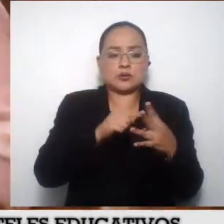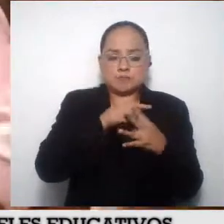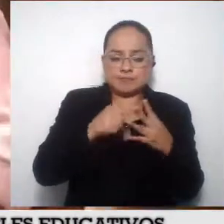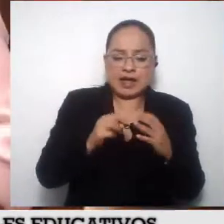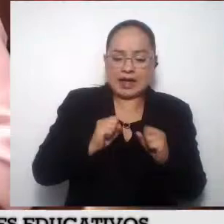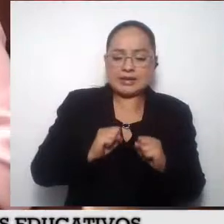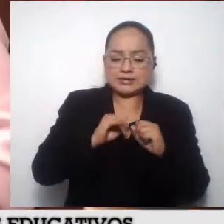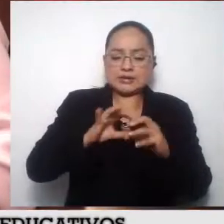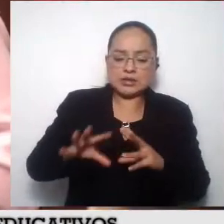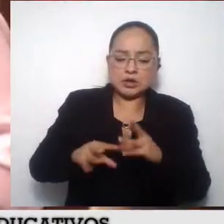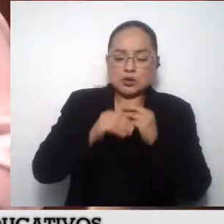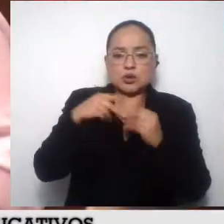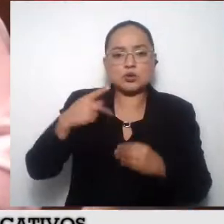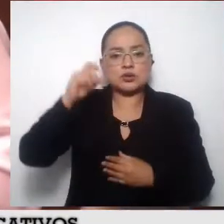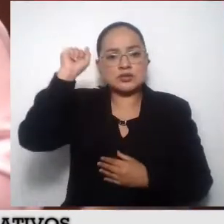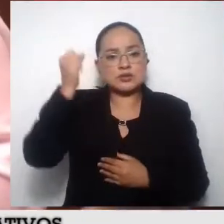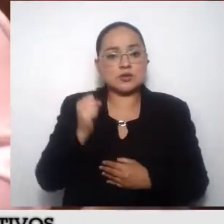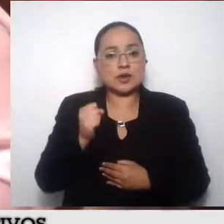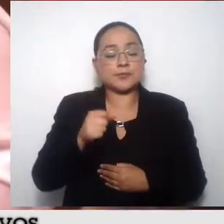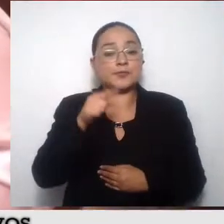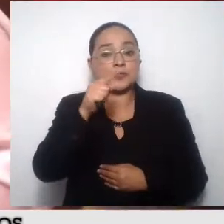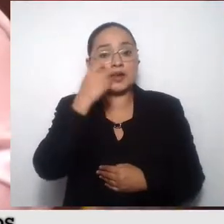que la educación no escolarizada